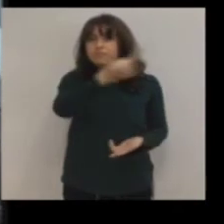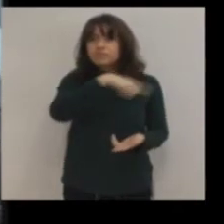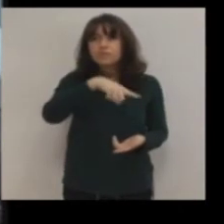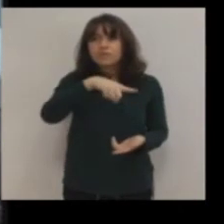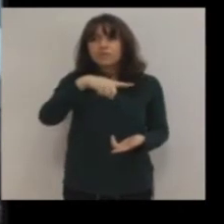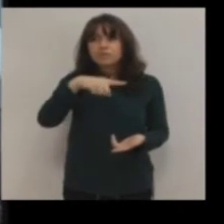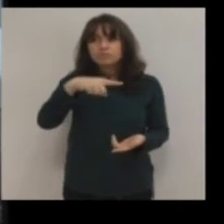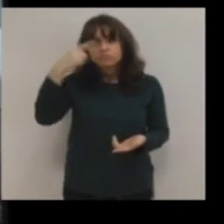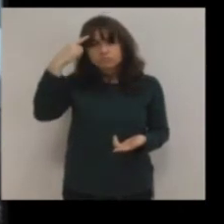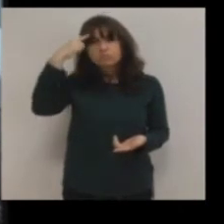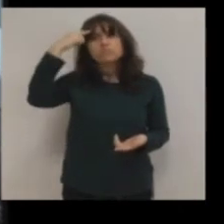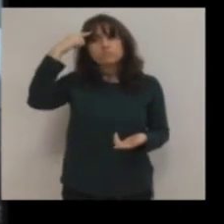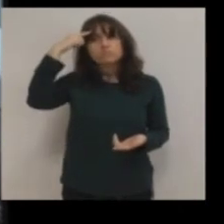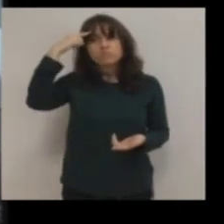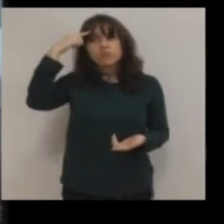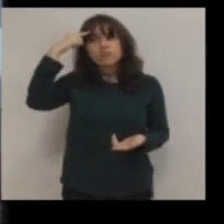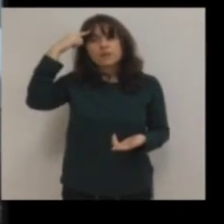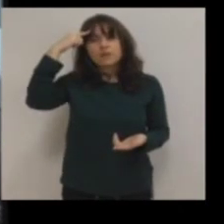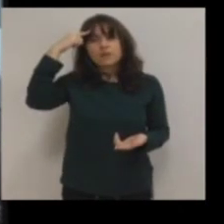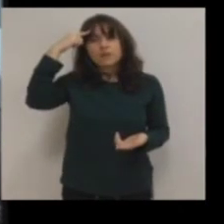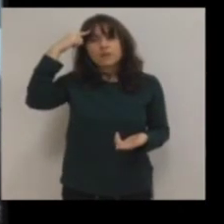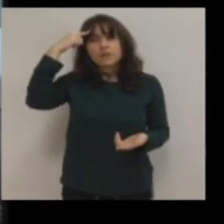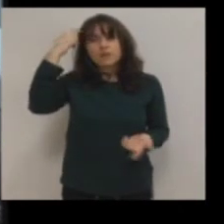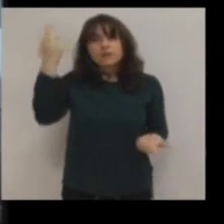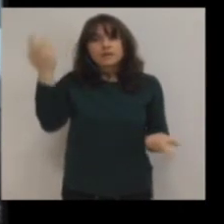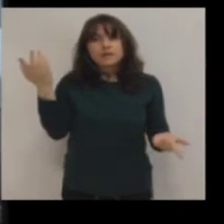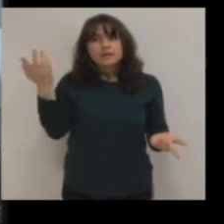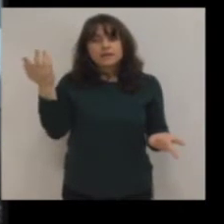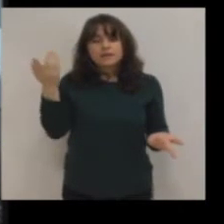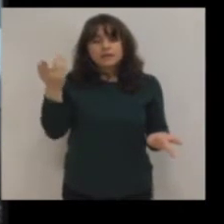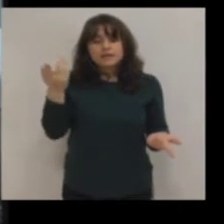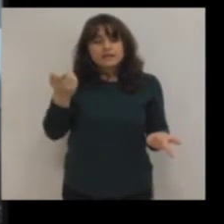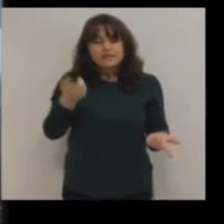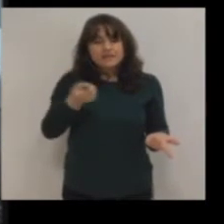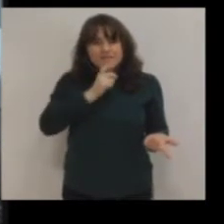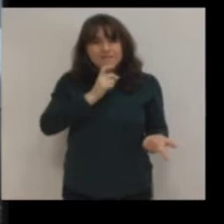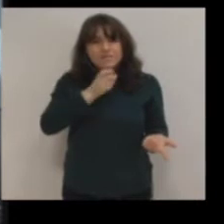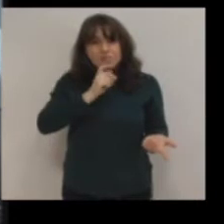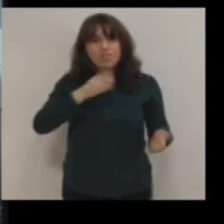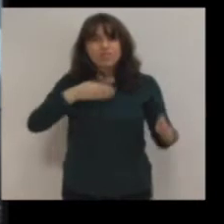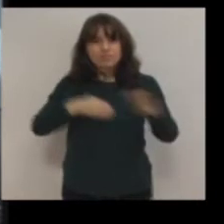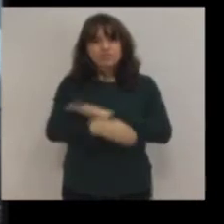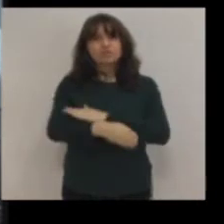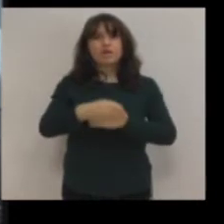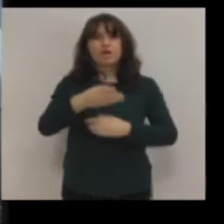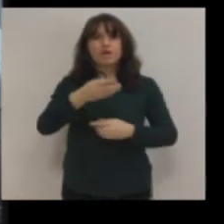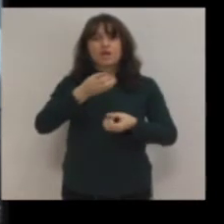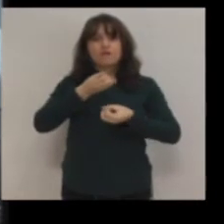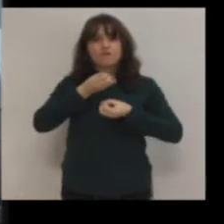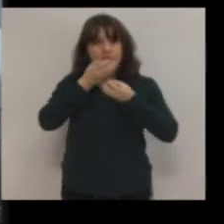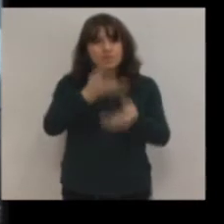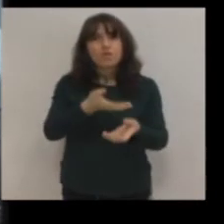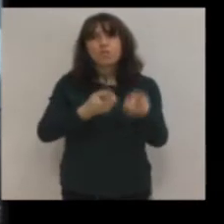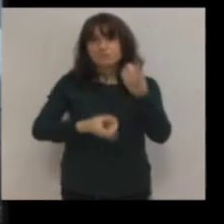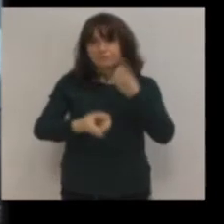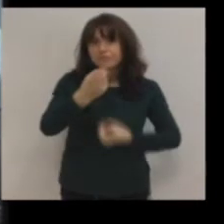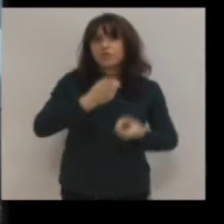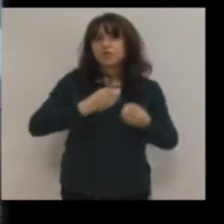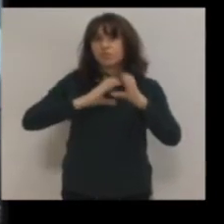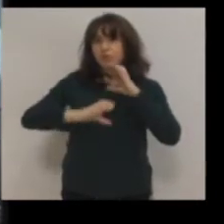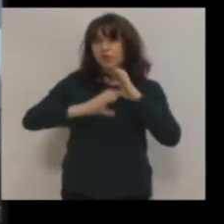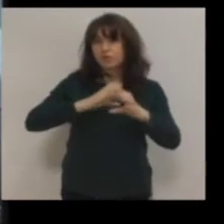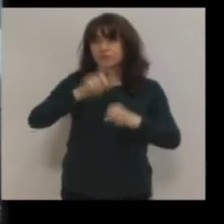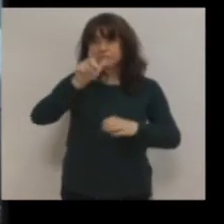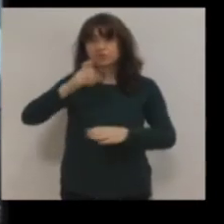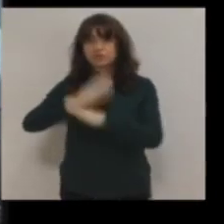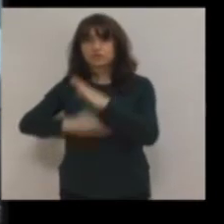conscientes de la dificultad de acceso a la información, a las comunicaciones por parte de las personas